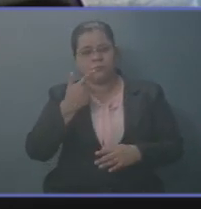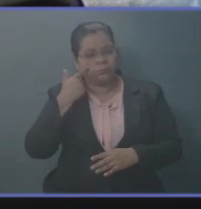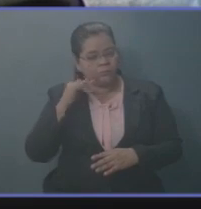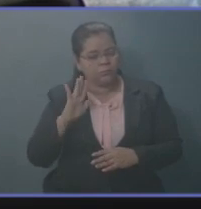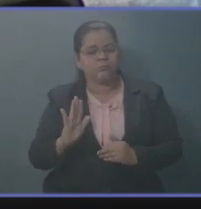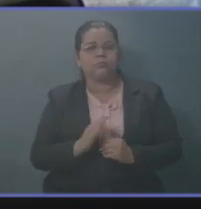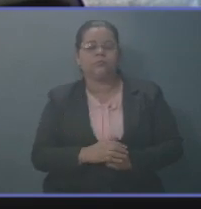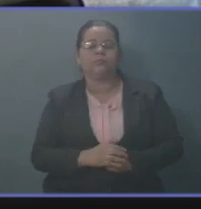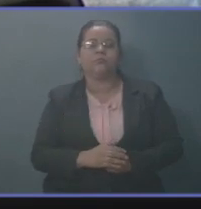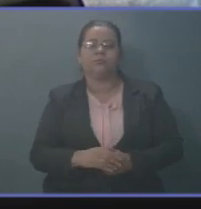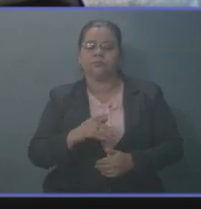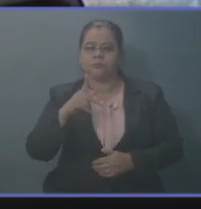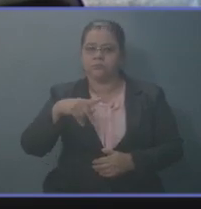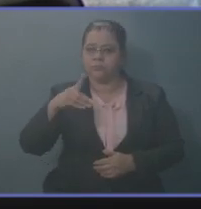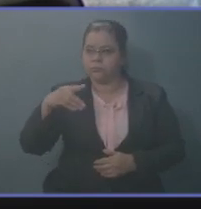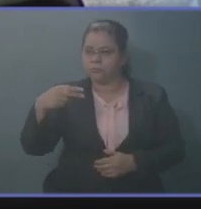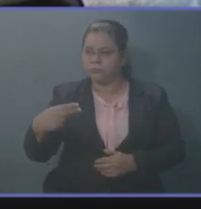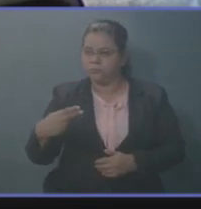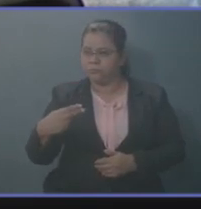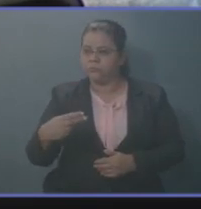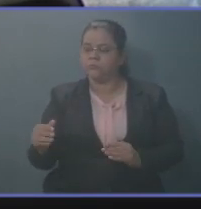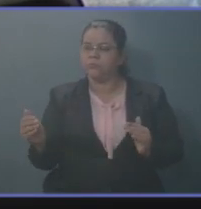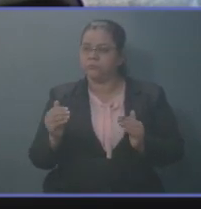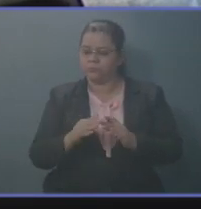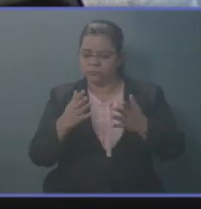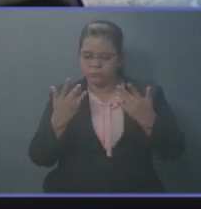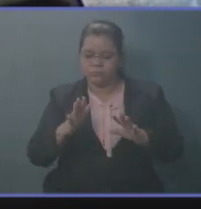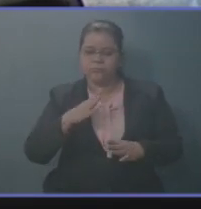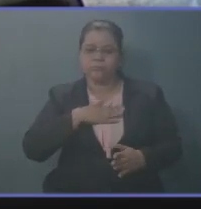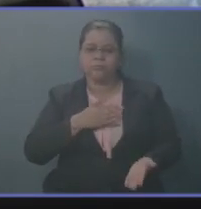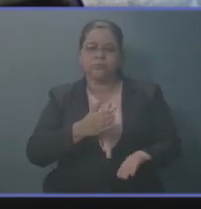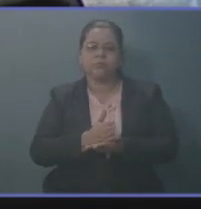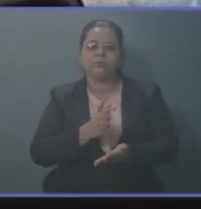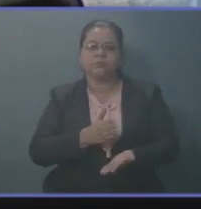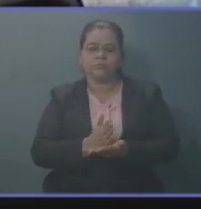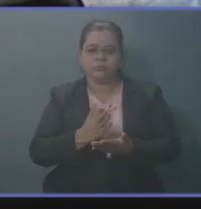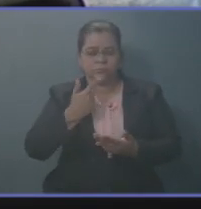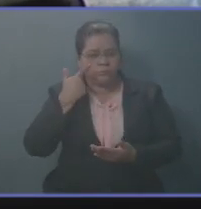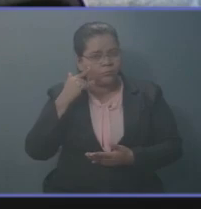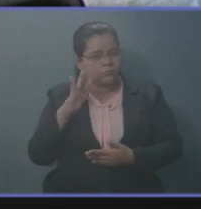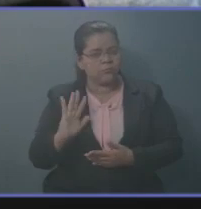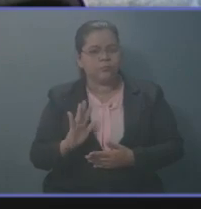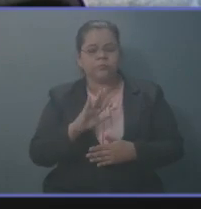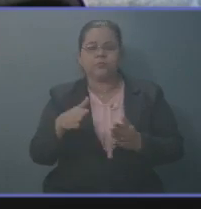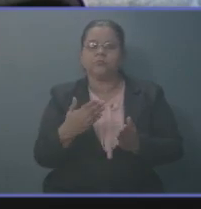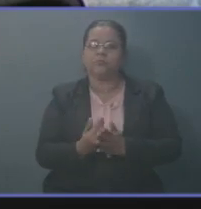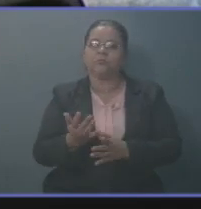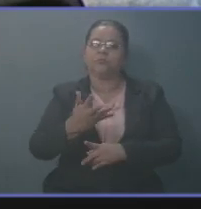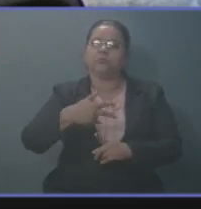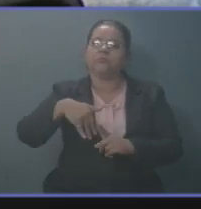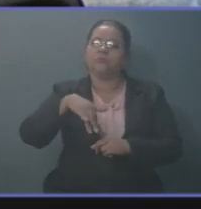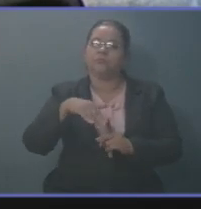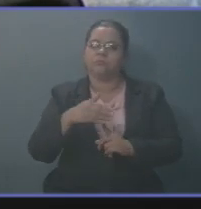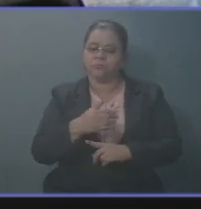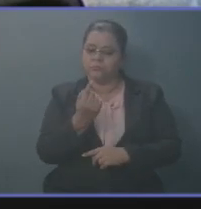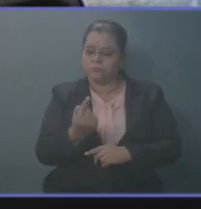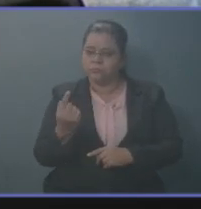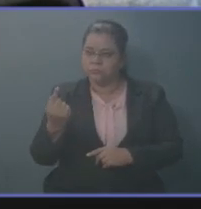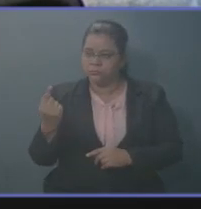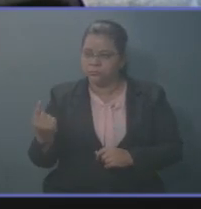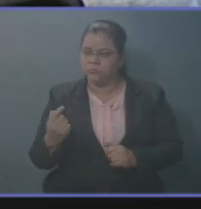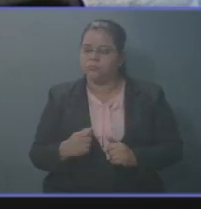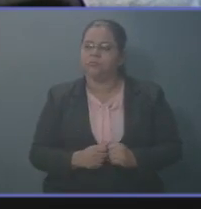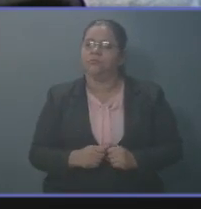estos. La Procuraduría para la Defensa de los Derechos Humanos tendrá acceso irrestricto para verificar las condiciones en que se encuentran las personas sujetas